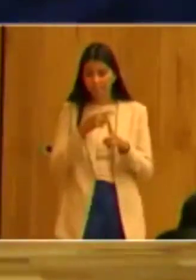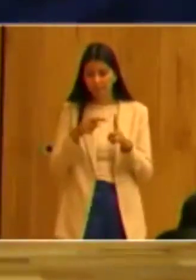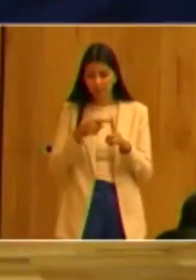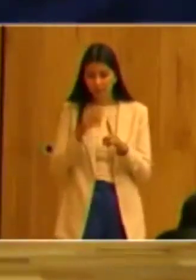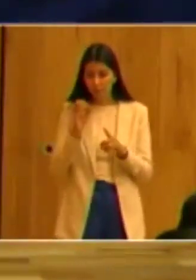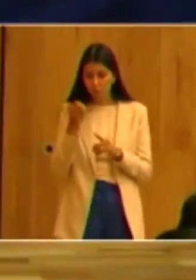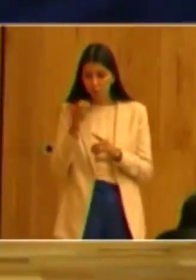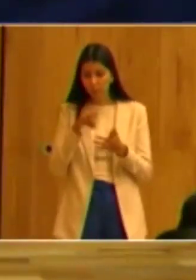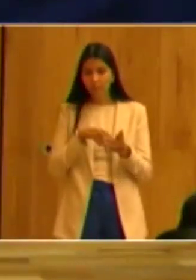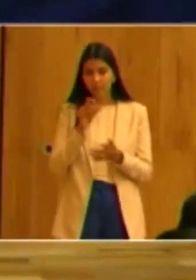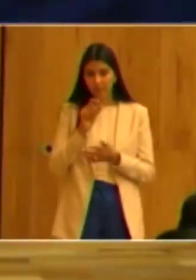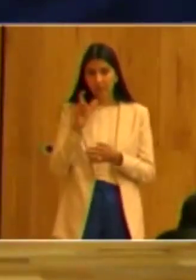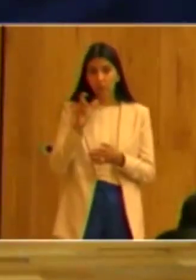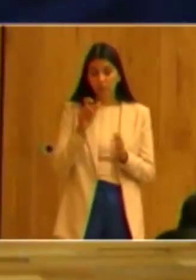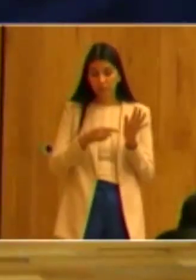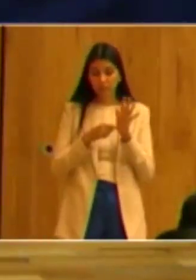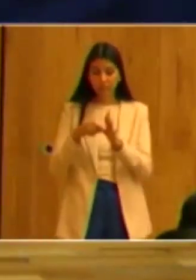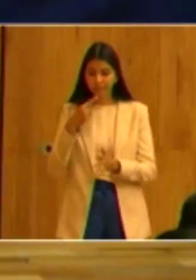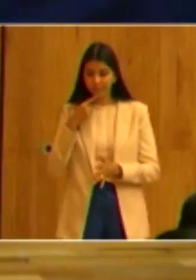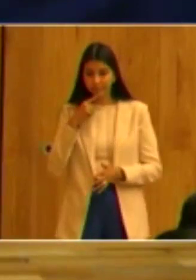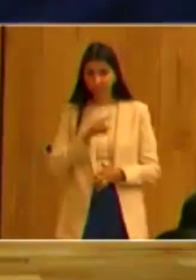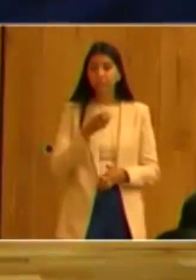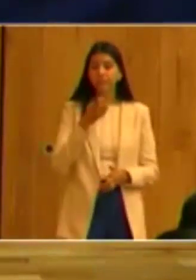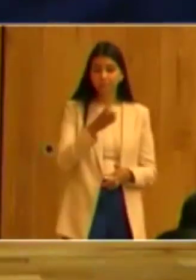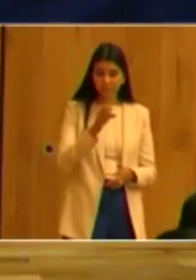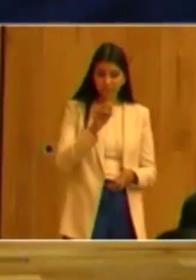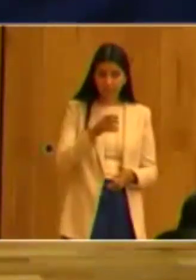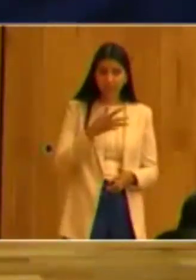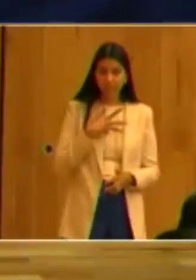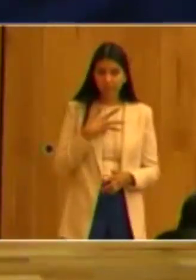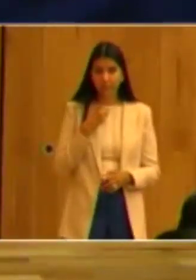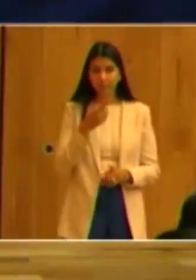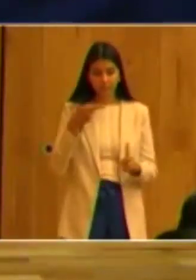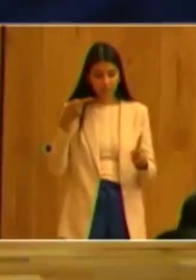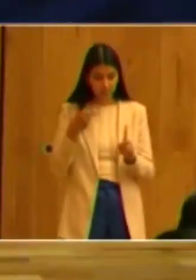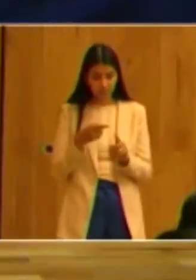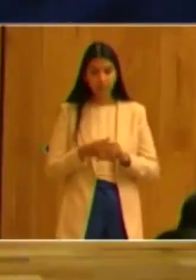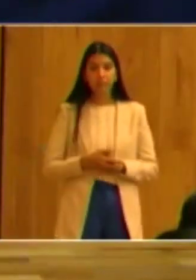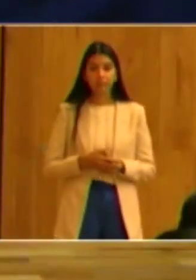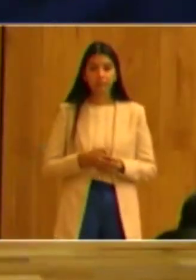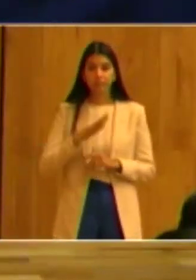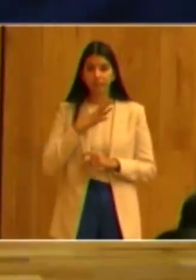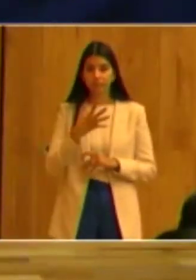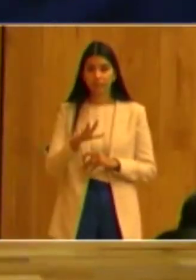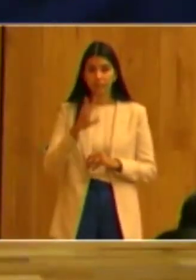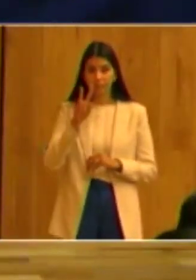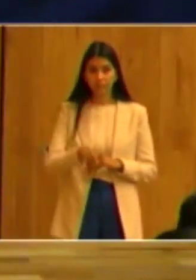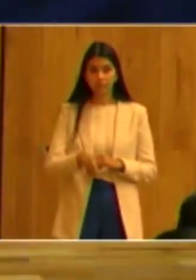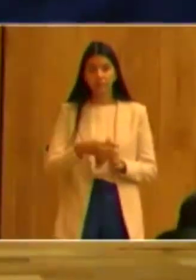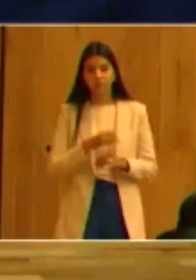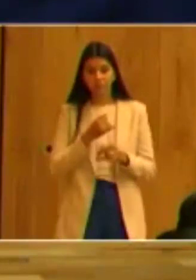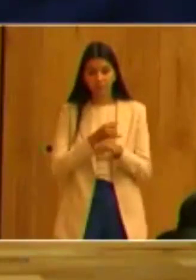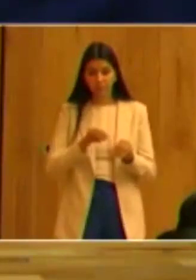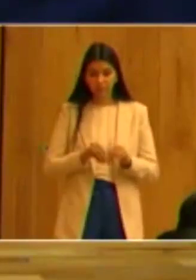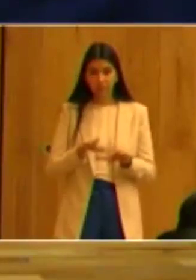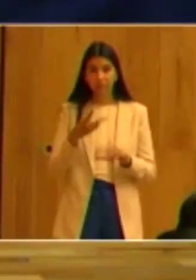octubre de 2020, que fue cuando presentan la denuncia. Ahí sí tiene una finalidad, generar credibilidad en la